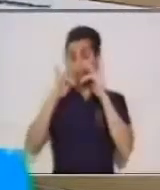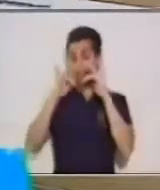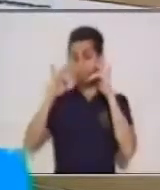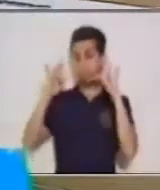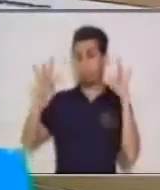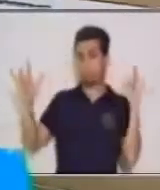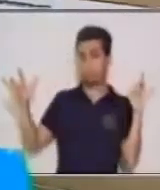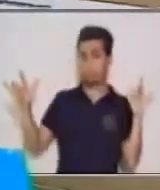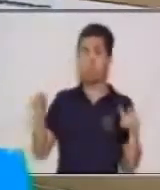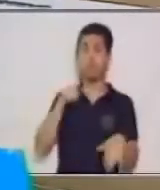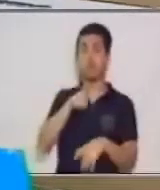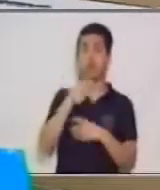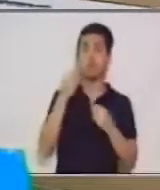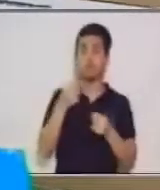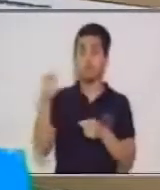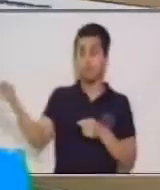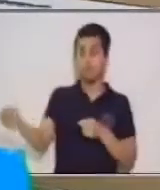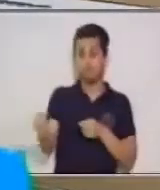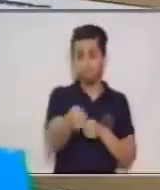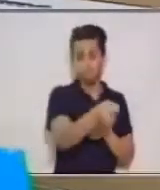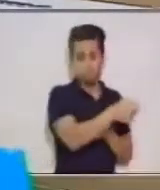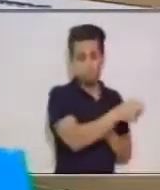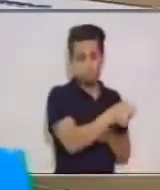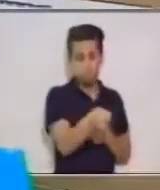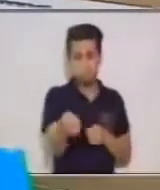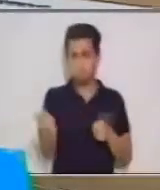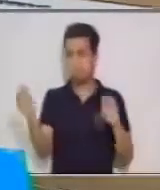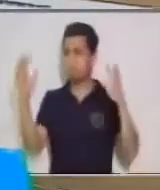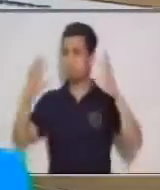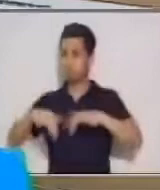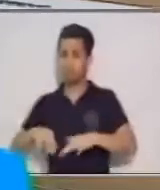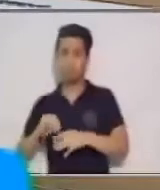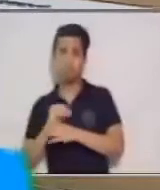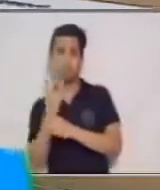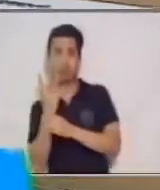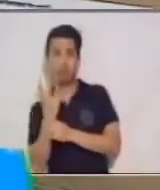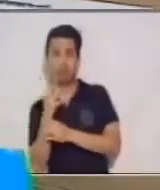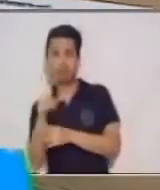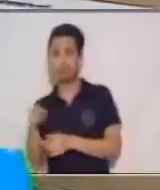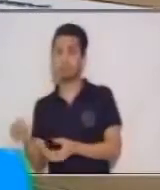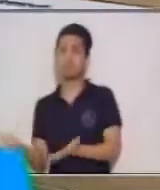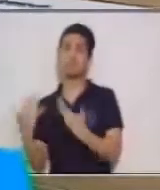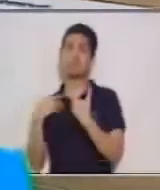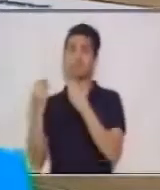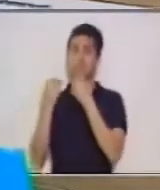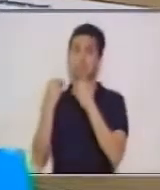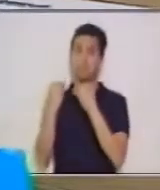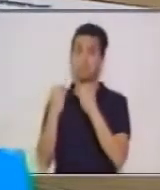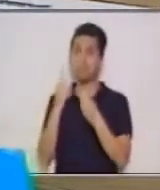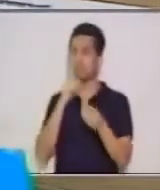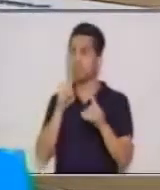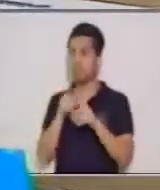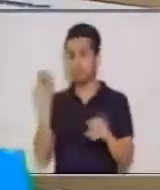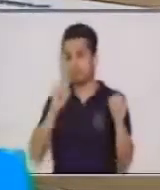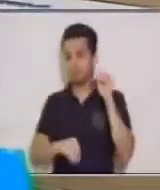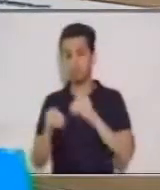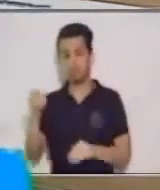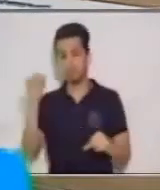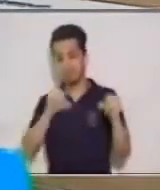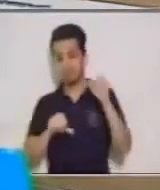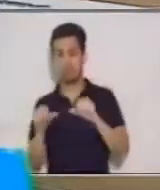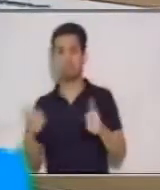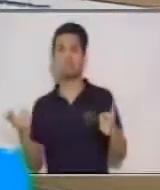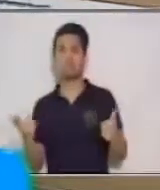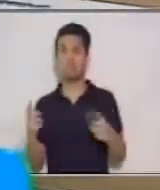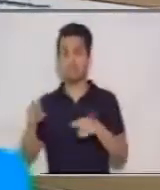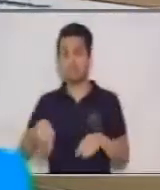de insecticidas y herbicidas ha destruido especies que nos brindan alimento, y con desechos químicos se han contaminado las aguas de